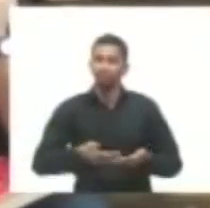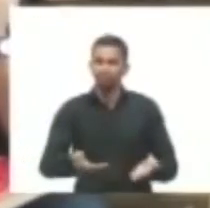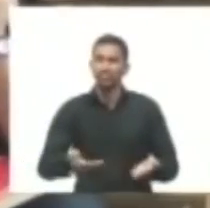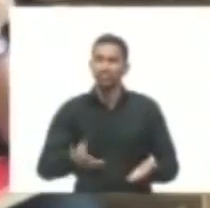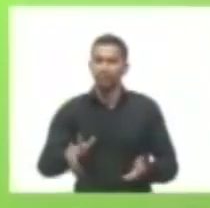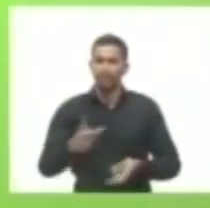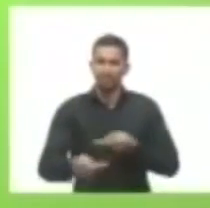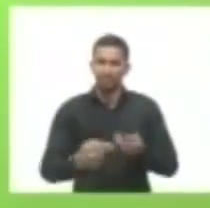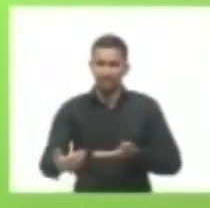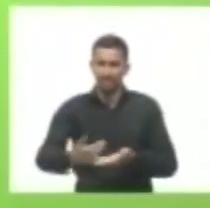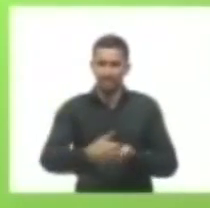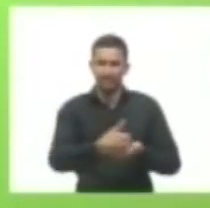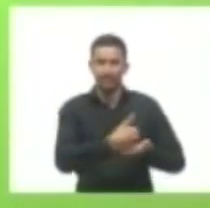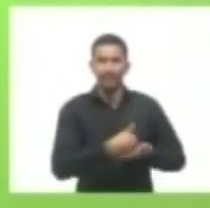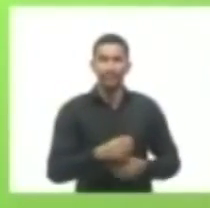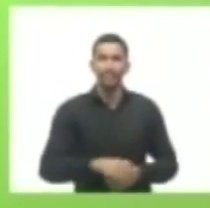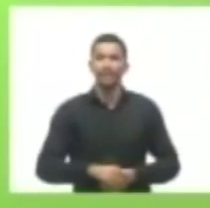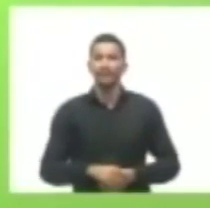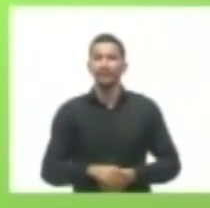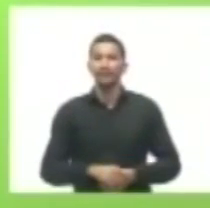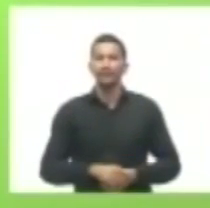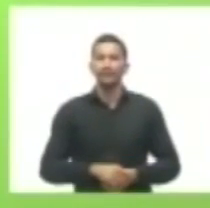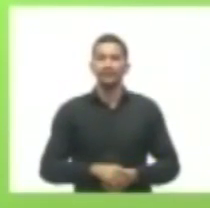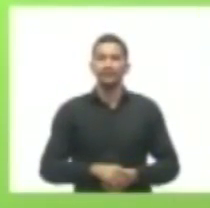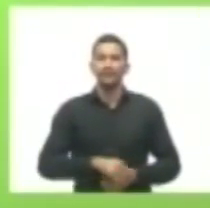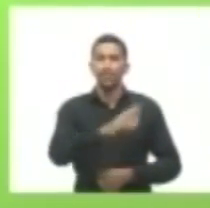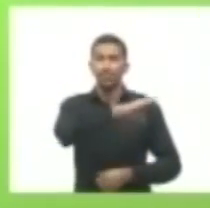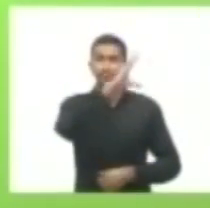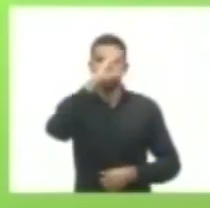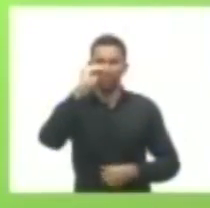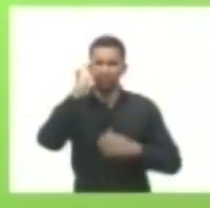visitantes. El costeño enmascarado está en